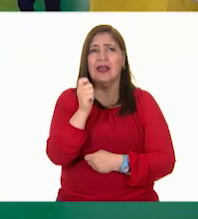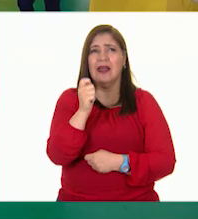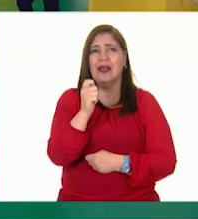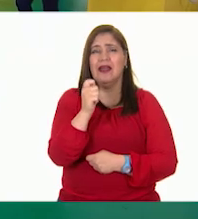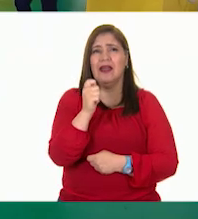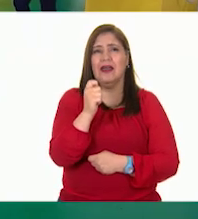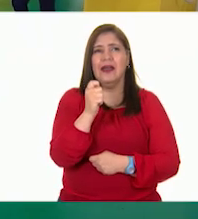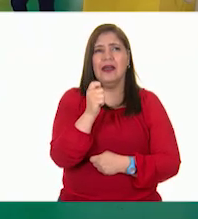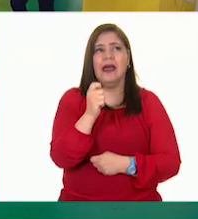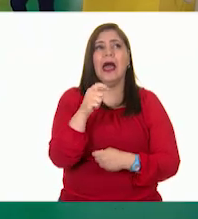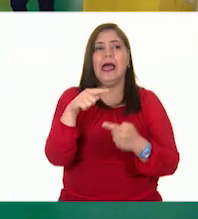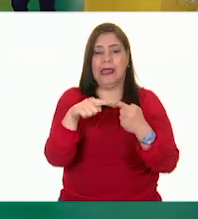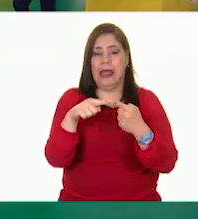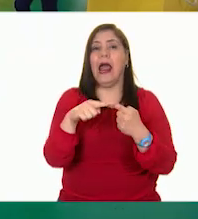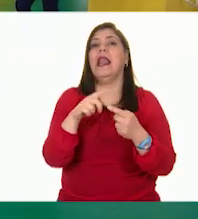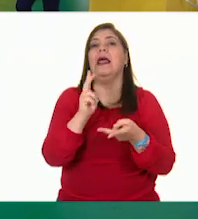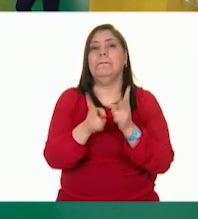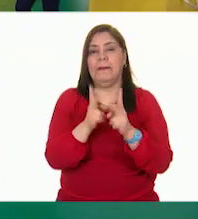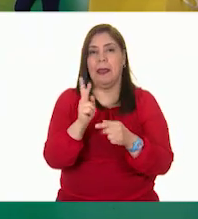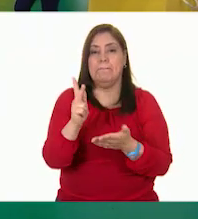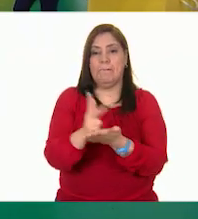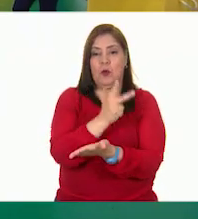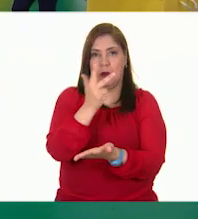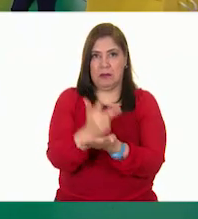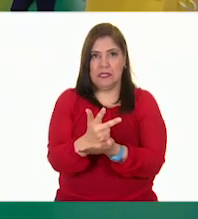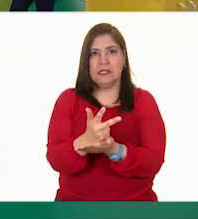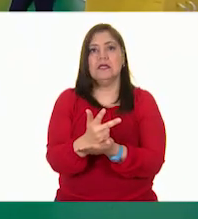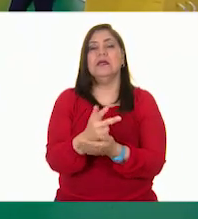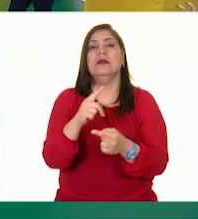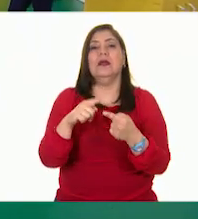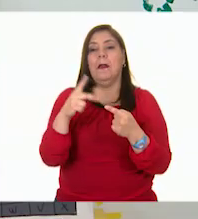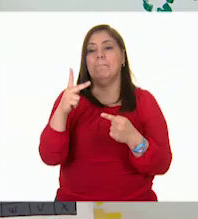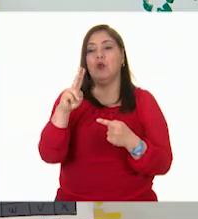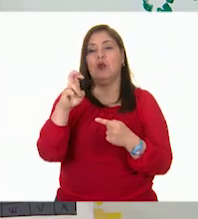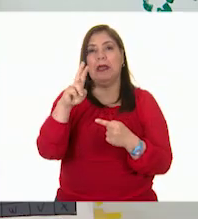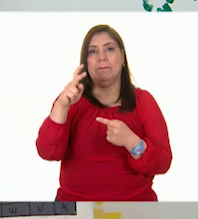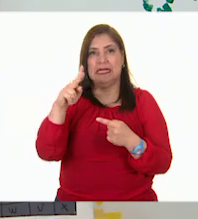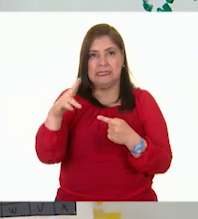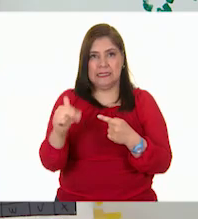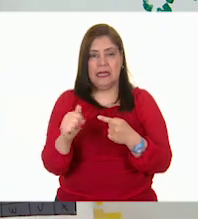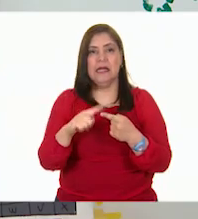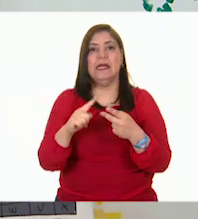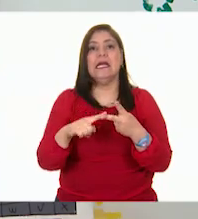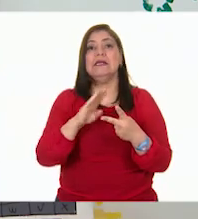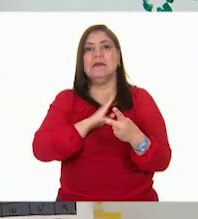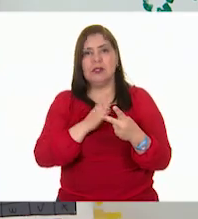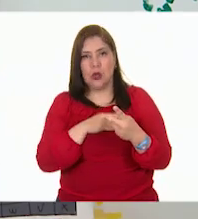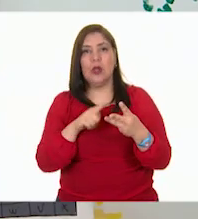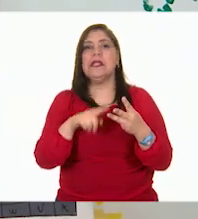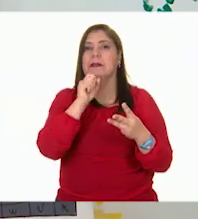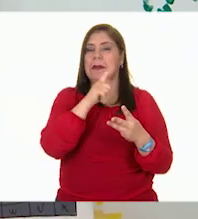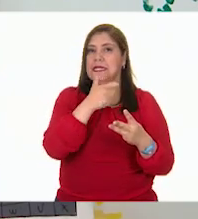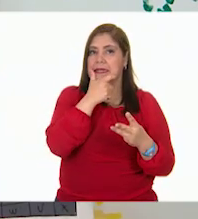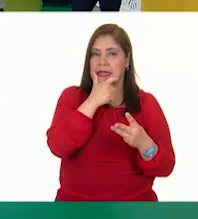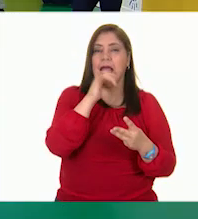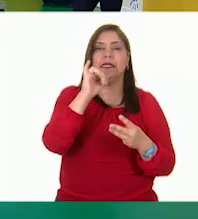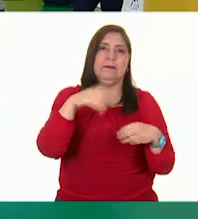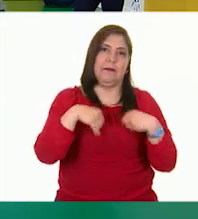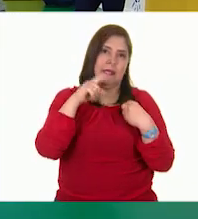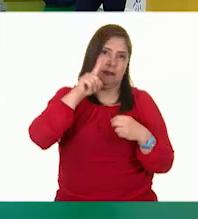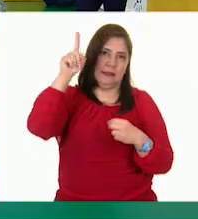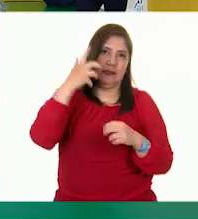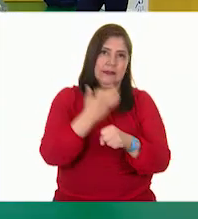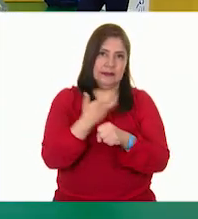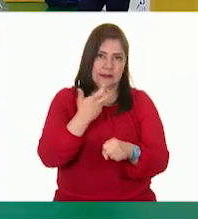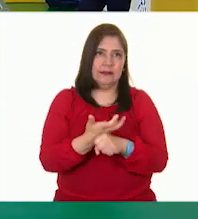Purépecha, ajá. Español, ajá. Y también hablaba inglés, ¿verdad? Claro, vive en Estados Unidos. Muy